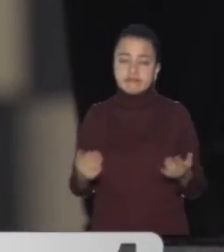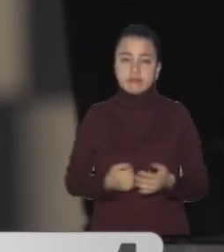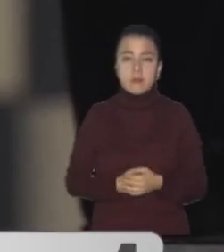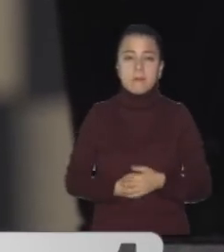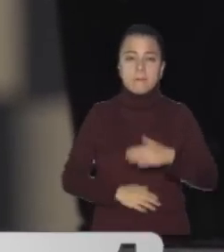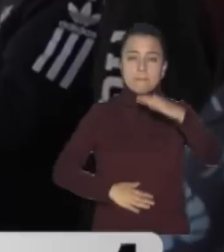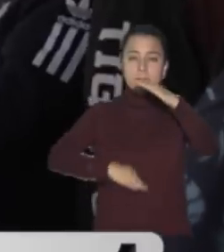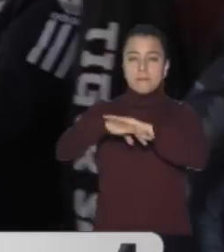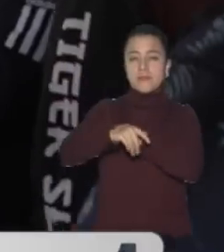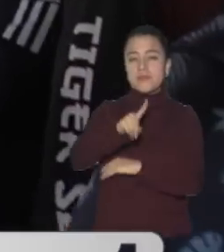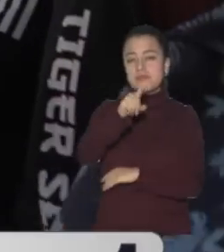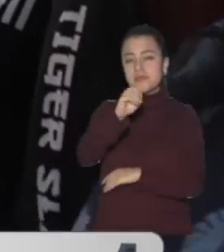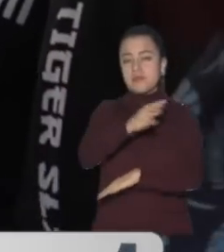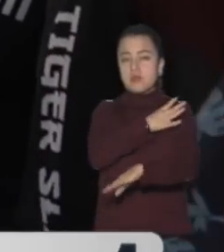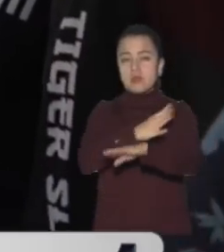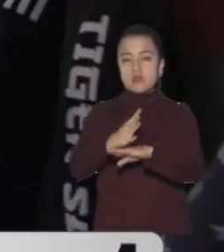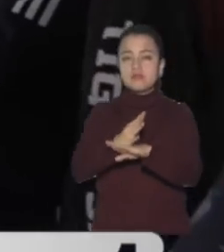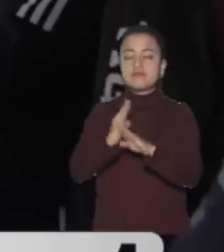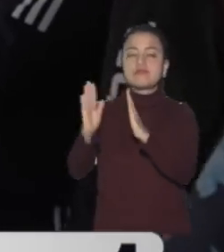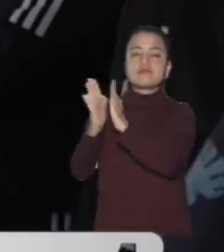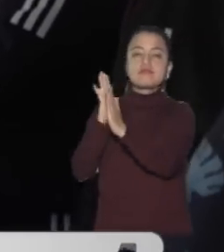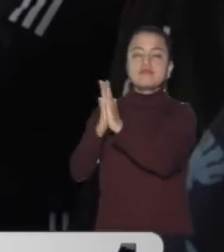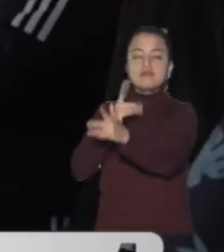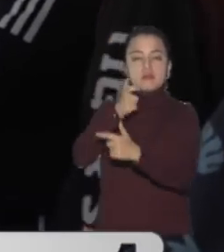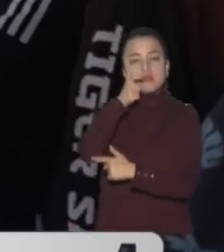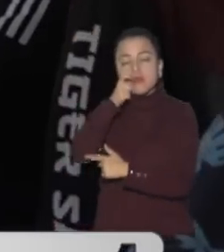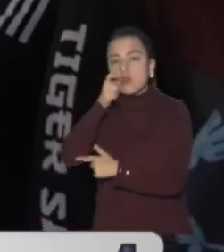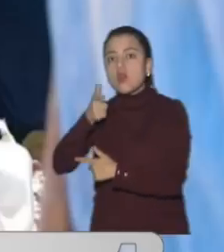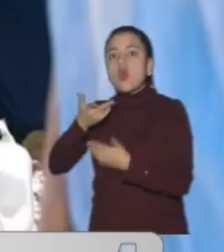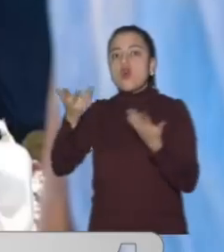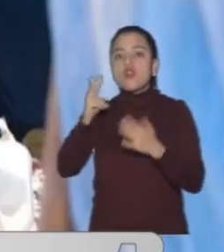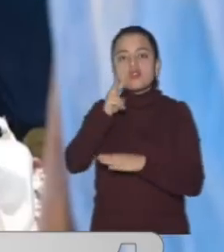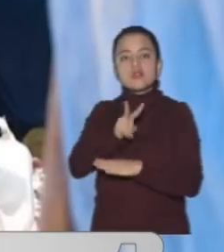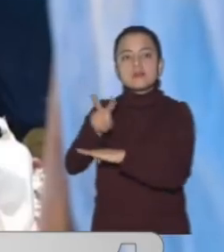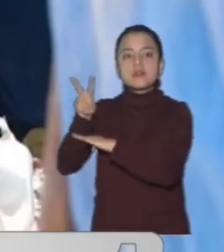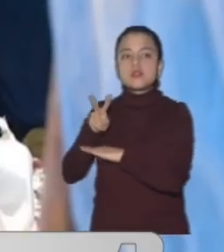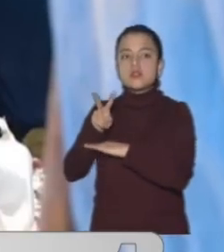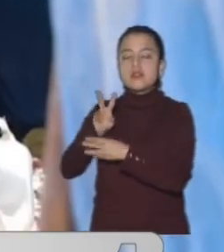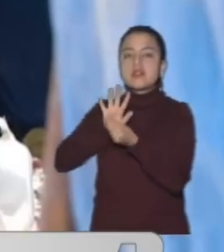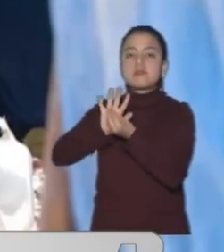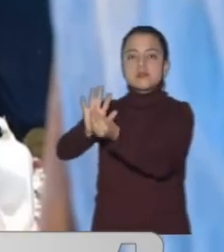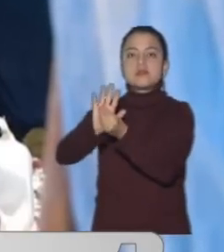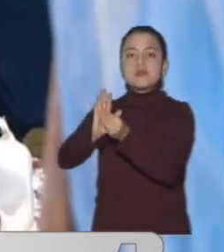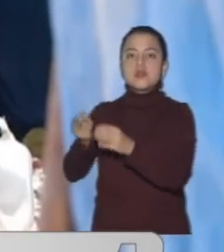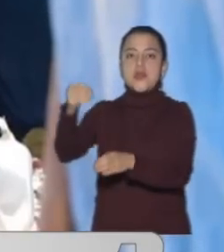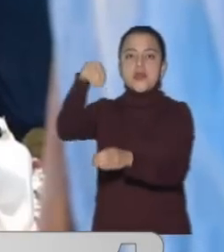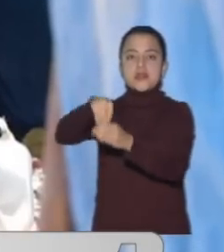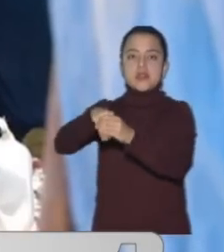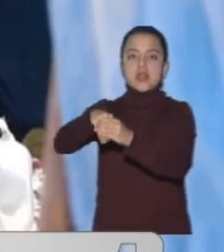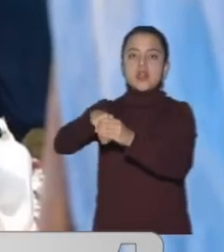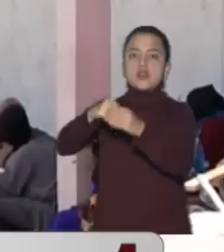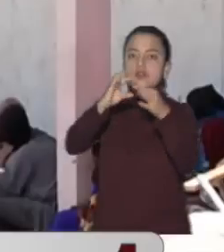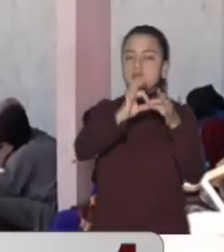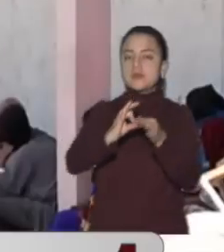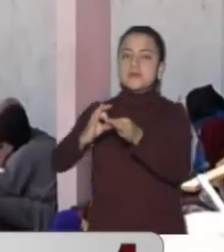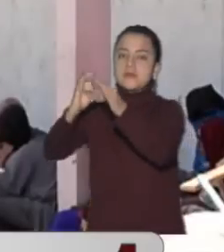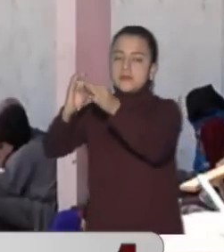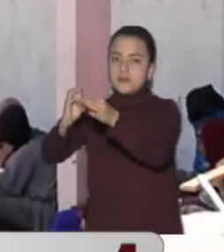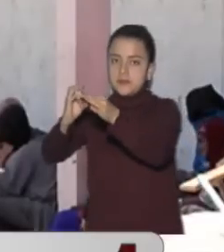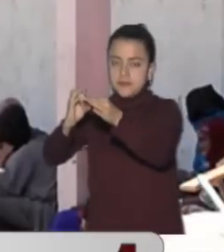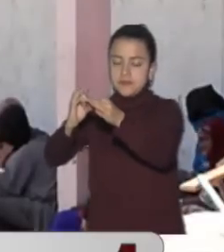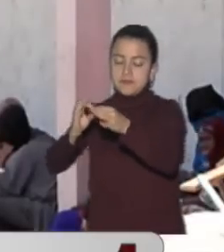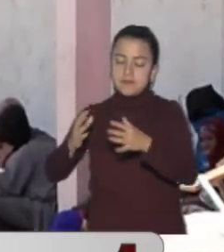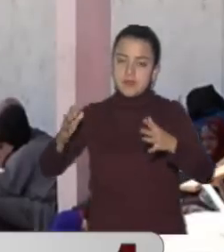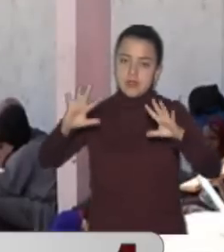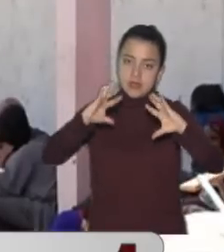los 60 millones, según un informe del Observatorio de los Desplazamientos Internos y el Centro Noruego para los Refugiados, que alerta que